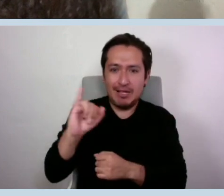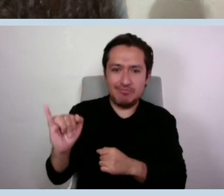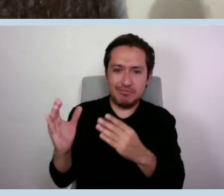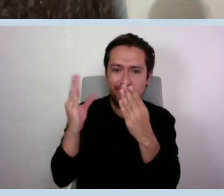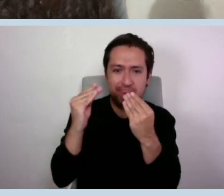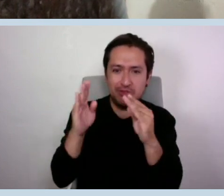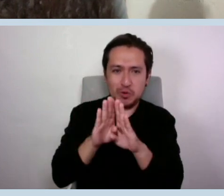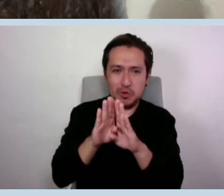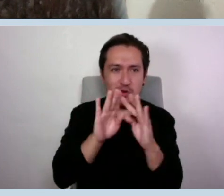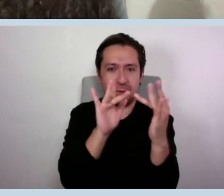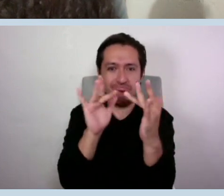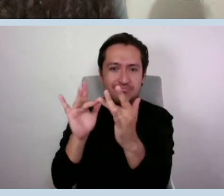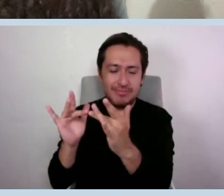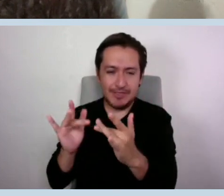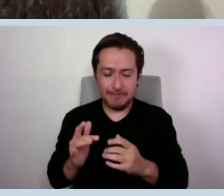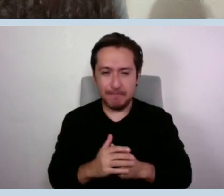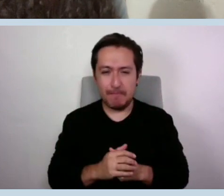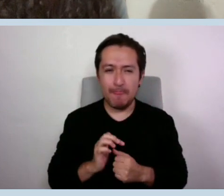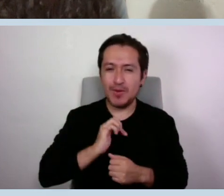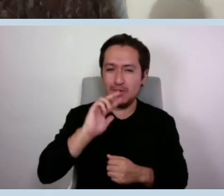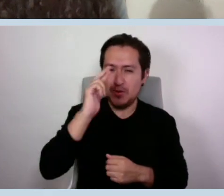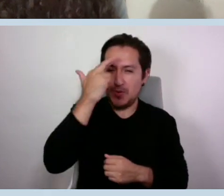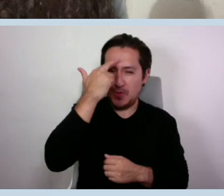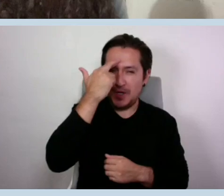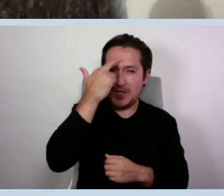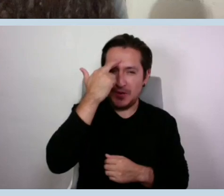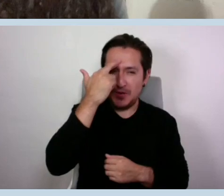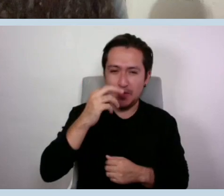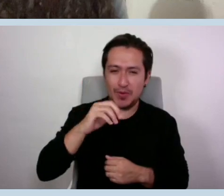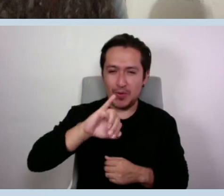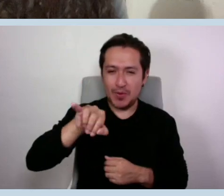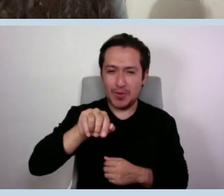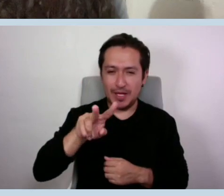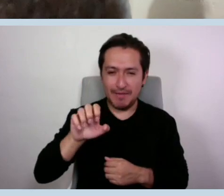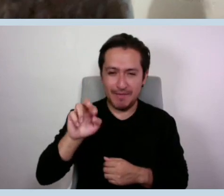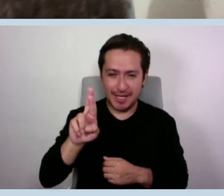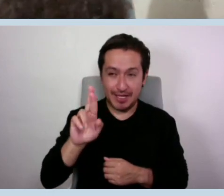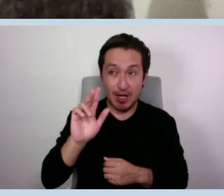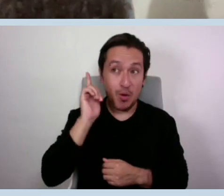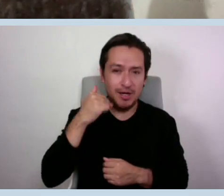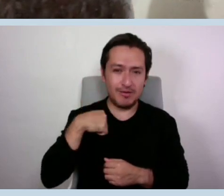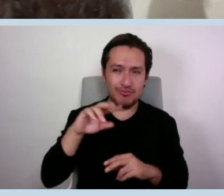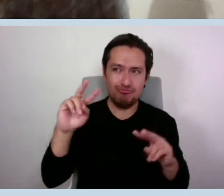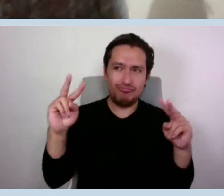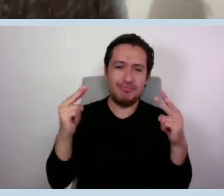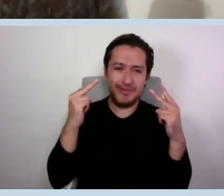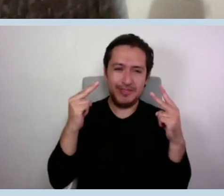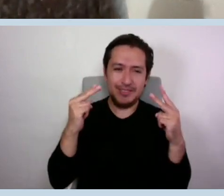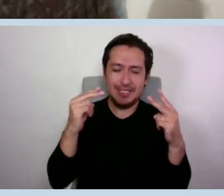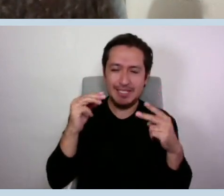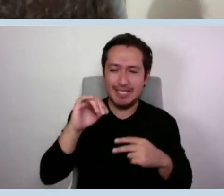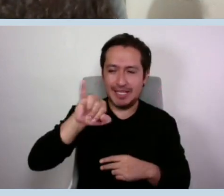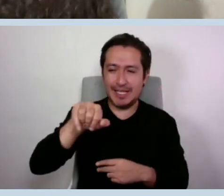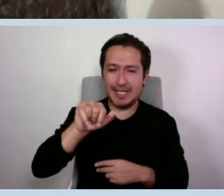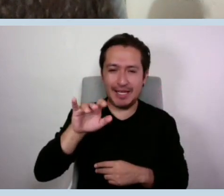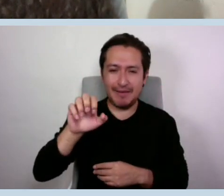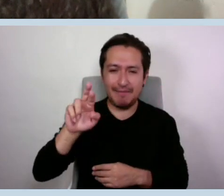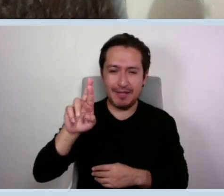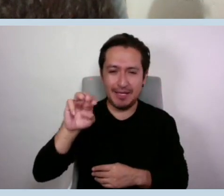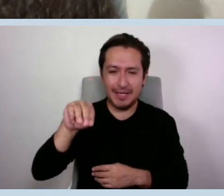clases con con Javier marquez que ojalá nos esté bieno Pero bueno Javier marquez es una